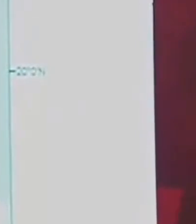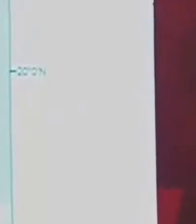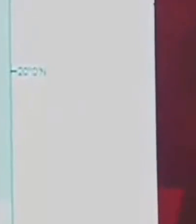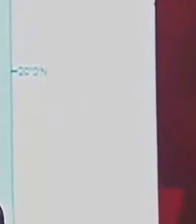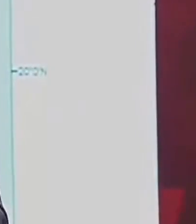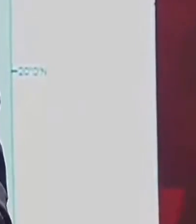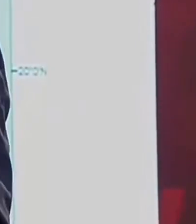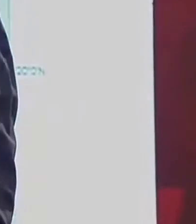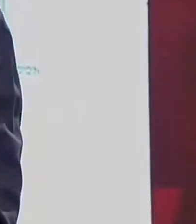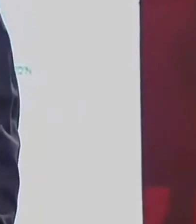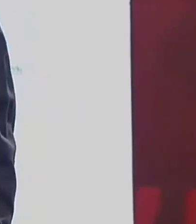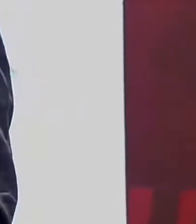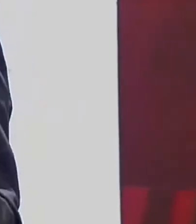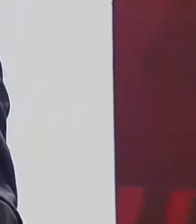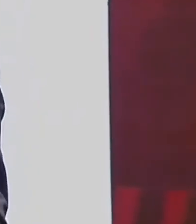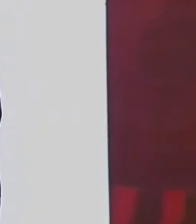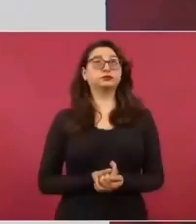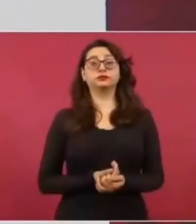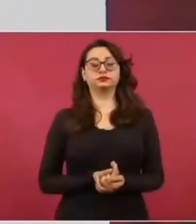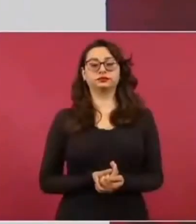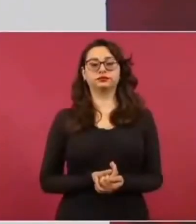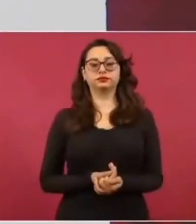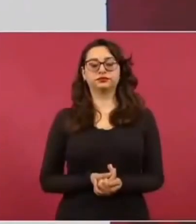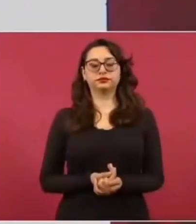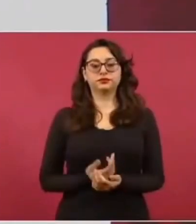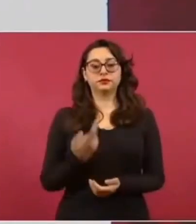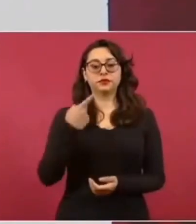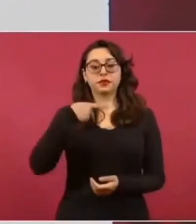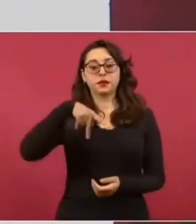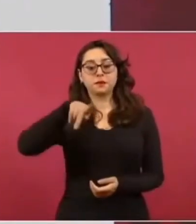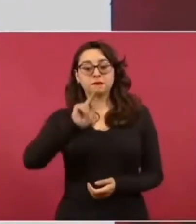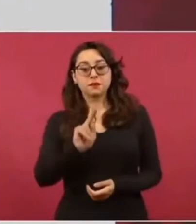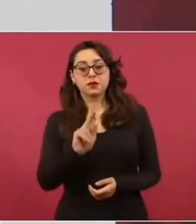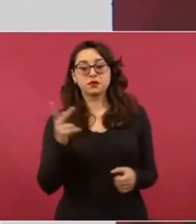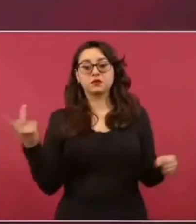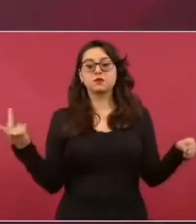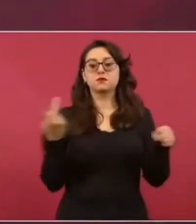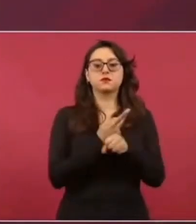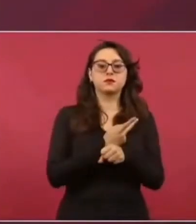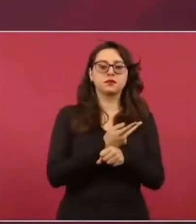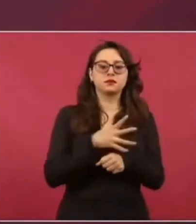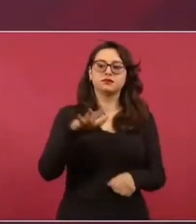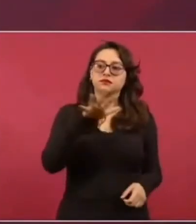de los municipios. La mayoría de los municipios perdió población